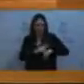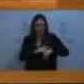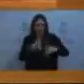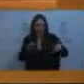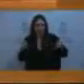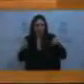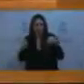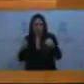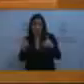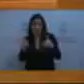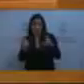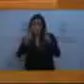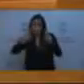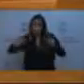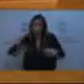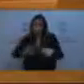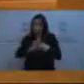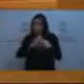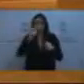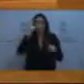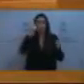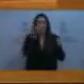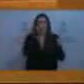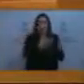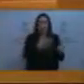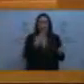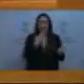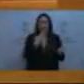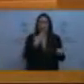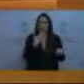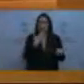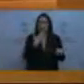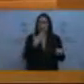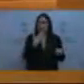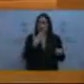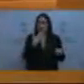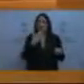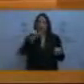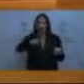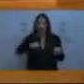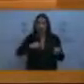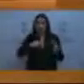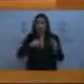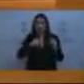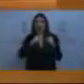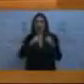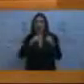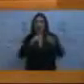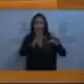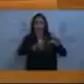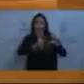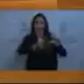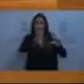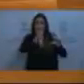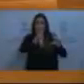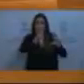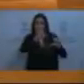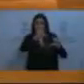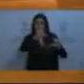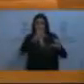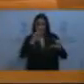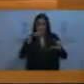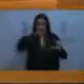Y respecto a este tema, ¿sabe usted, por ejemplo, conoce usted cuántos códigos ictus se activaron en el área 1 de Harrio en los pasados